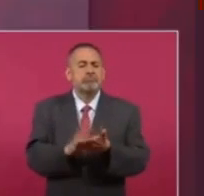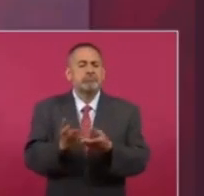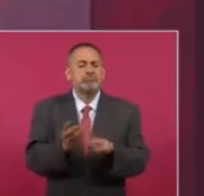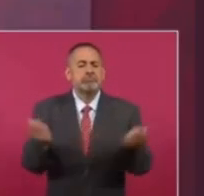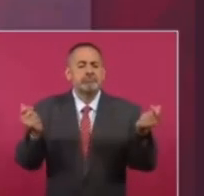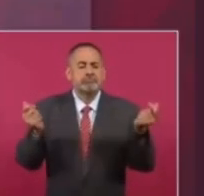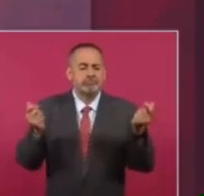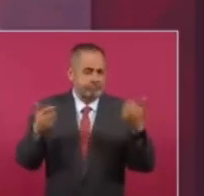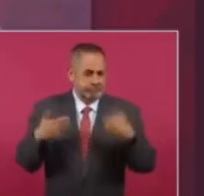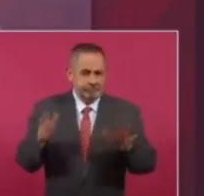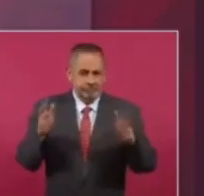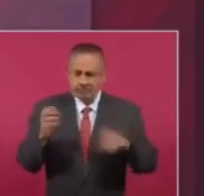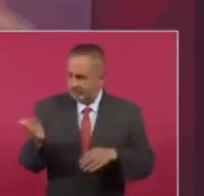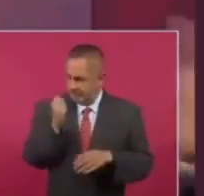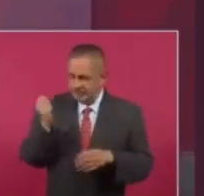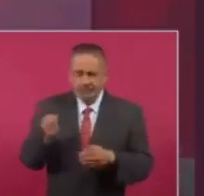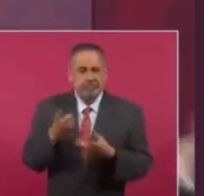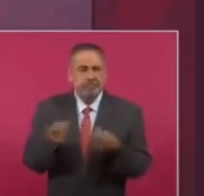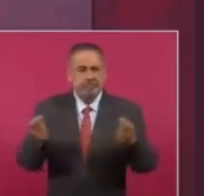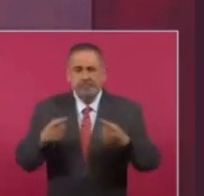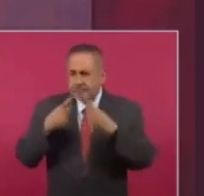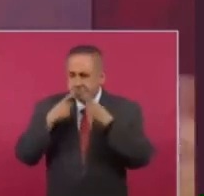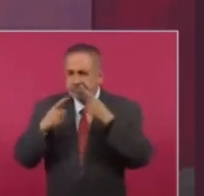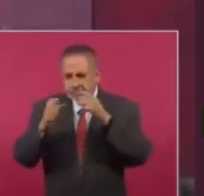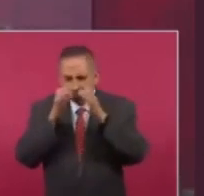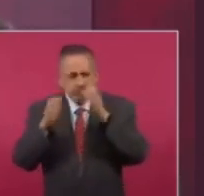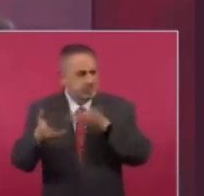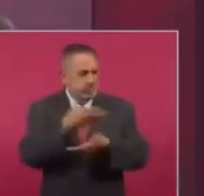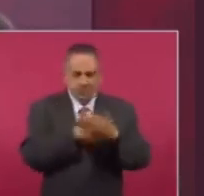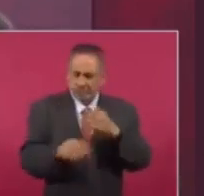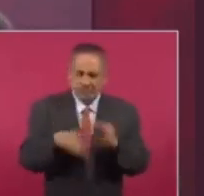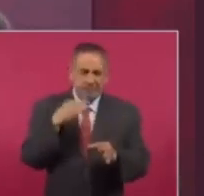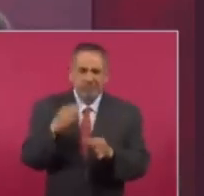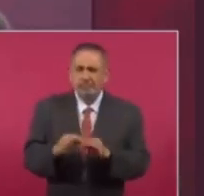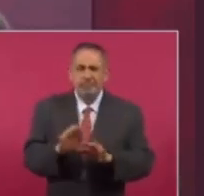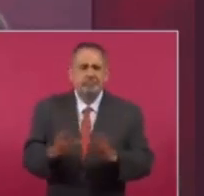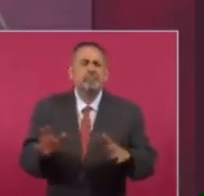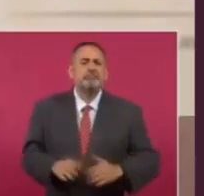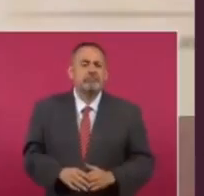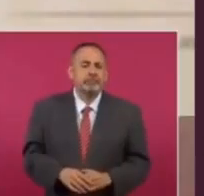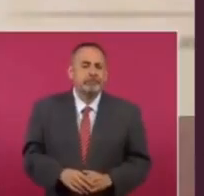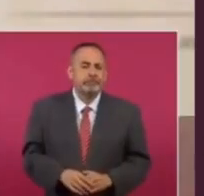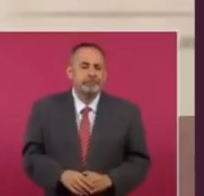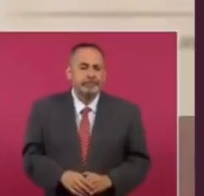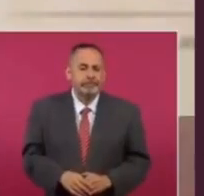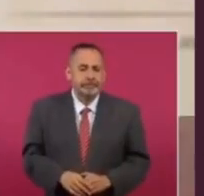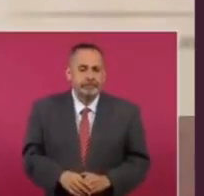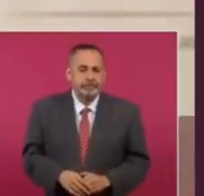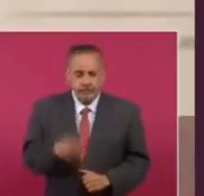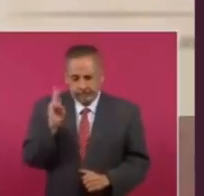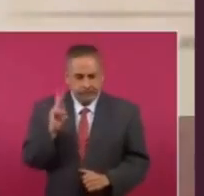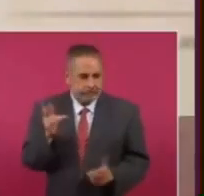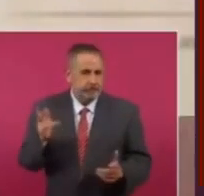resolvió afortunadamente y hay diálogo y todo